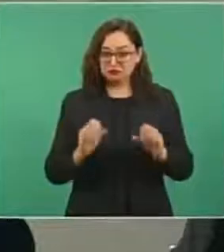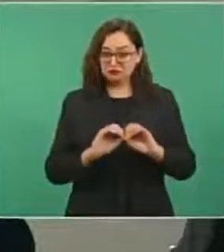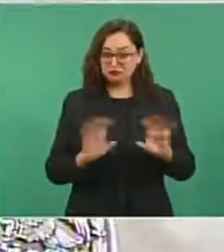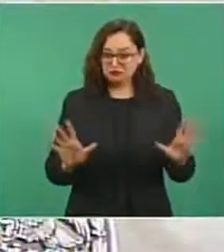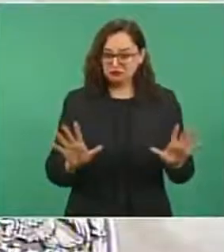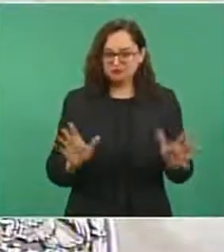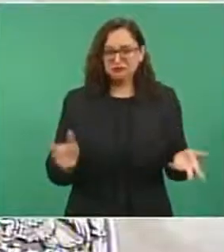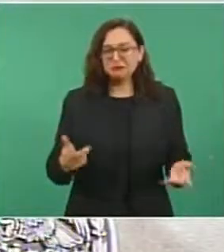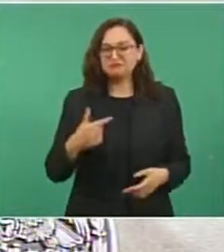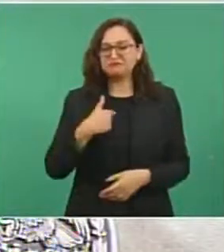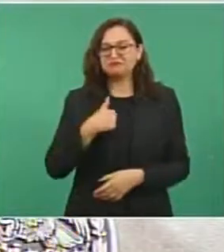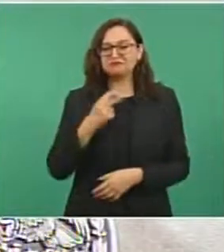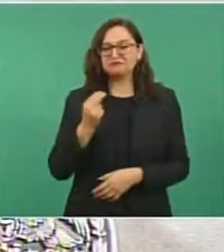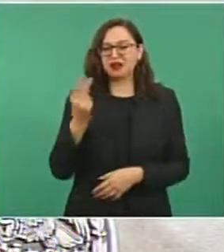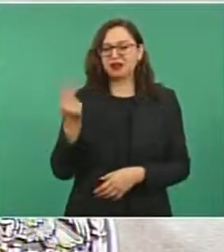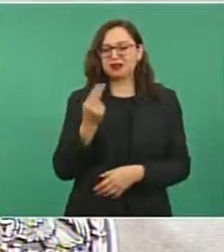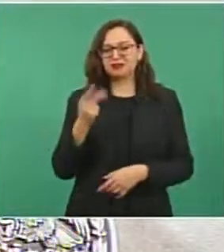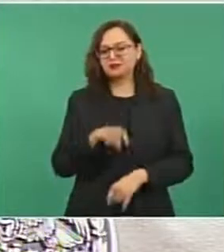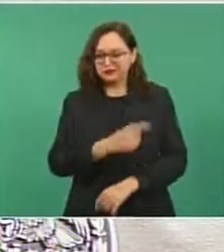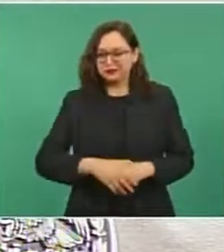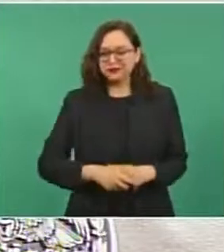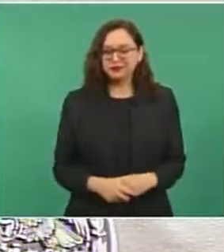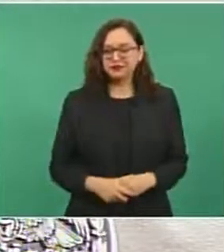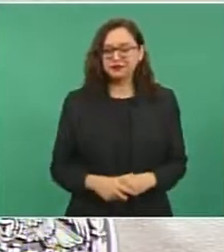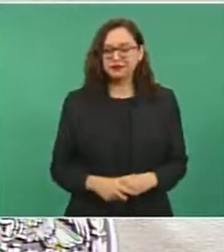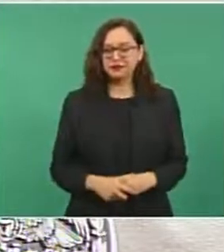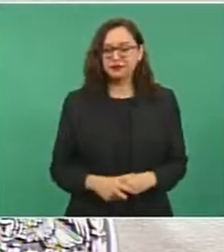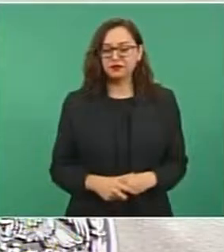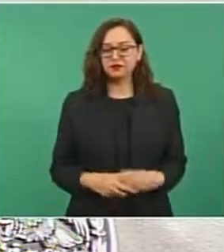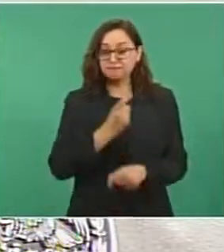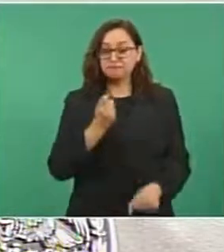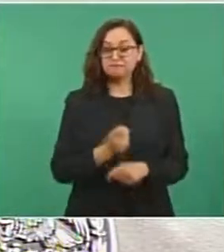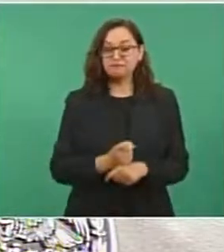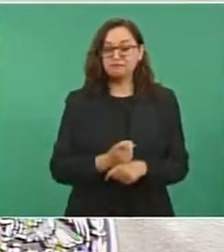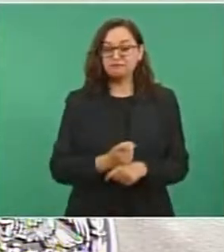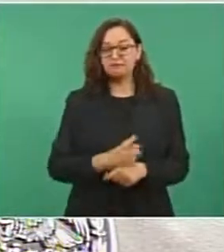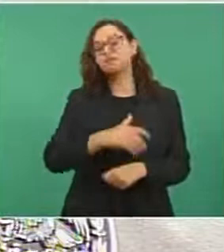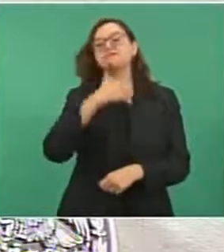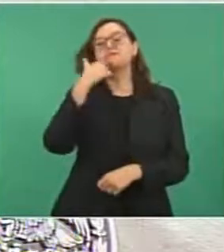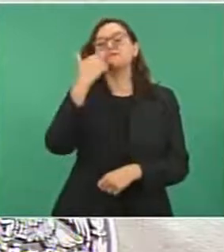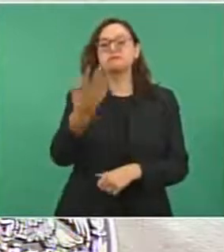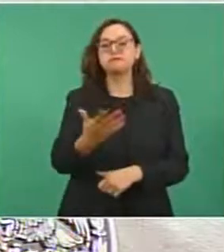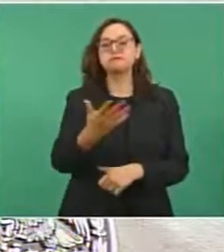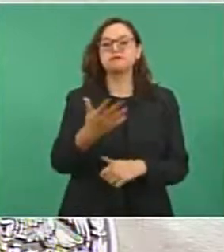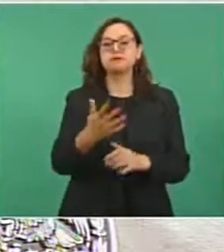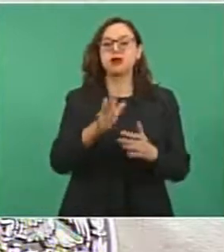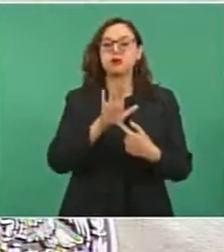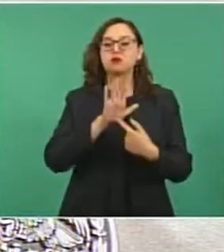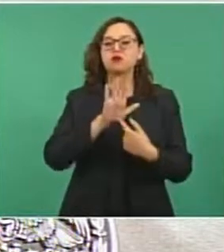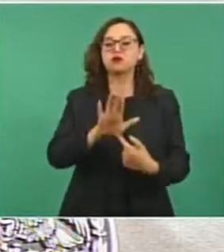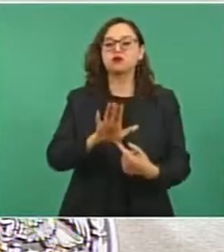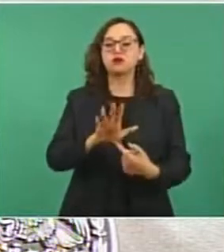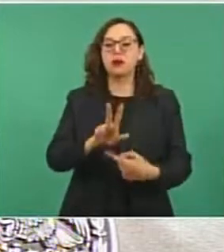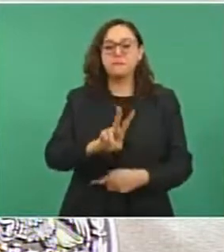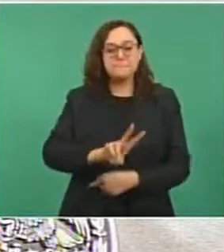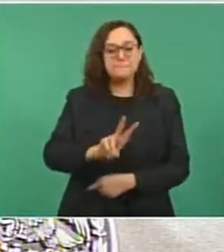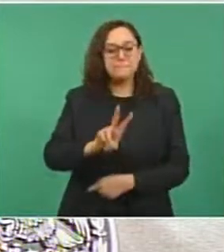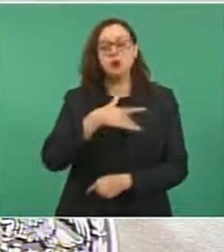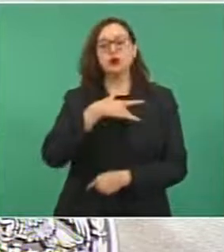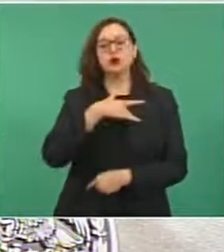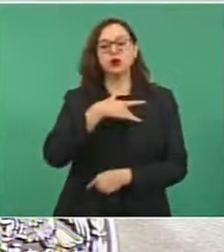Quiero, en primer lugar, manifestar mi más profundo